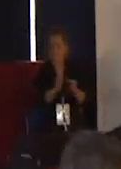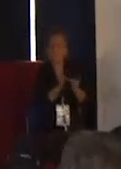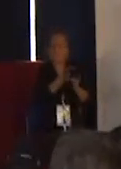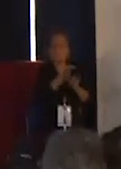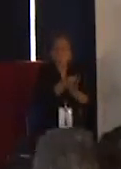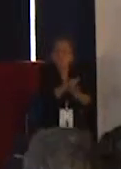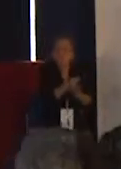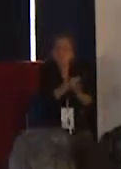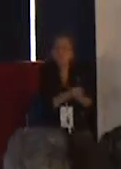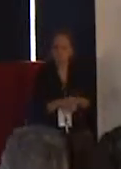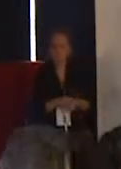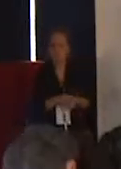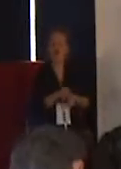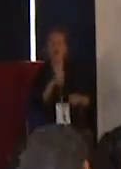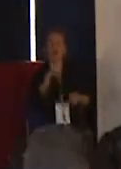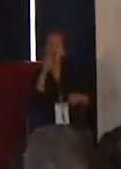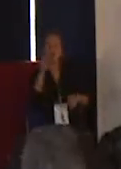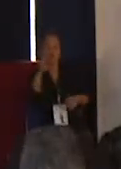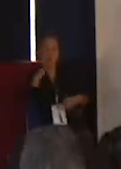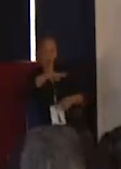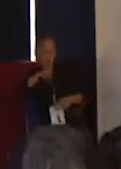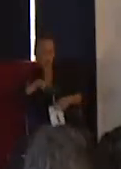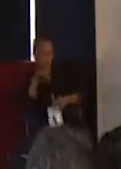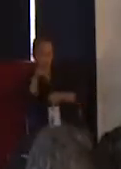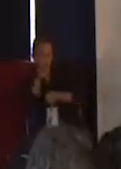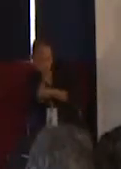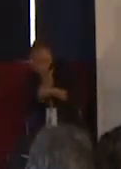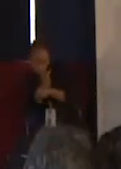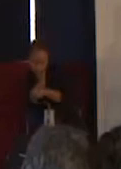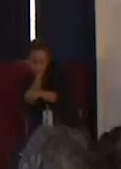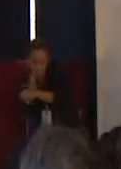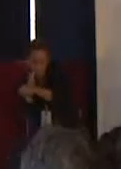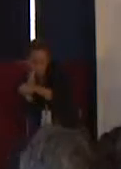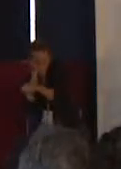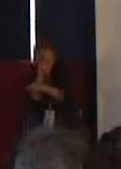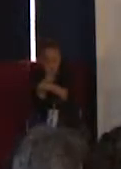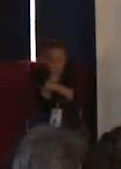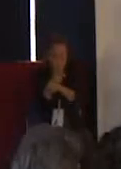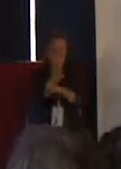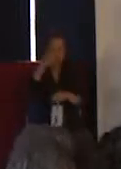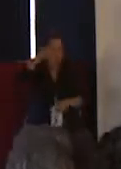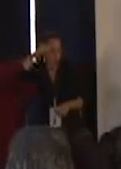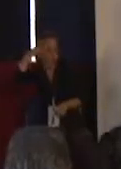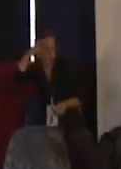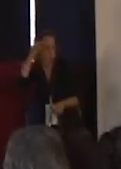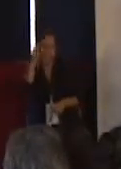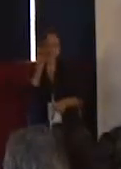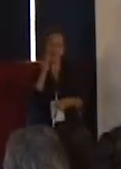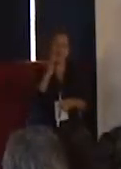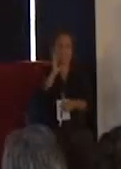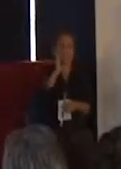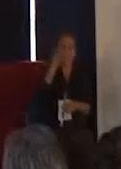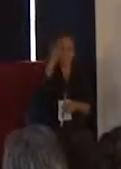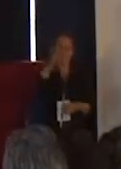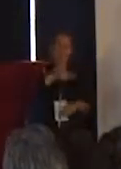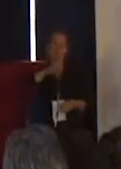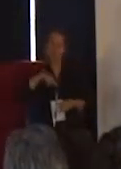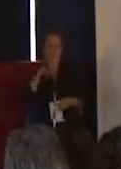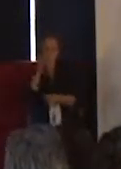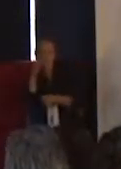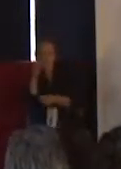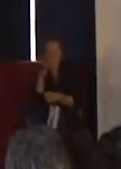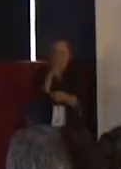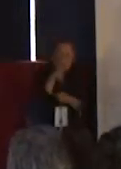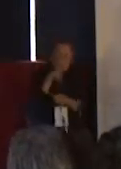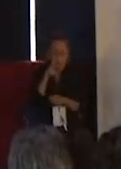la discapacidad, creo que el gobierno no nos roba las pertenencias que nosotros tenemos. Porque si nosotros